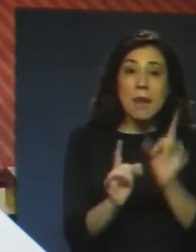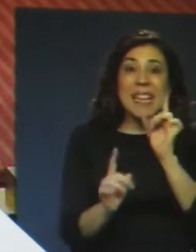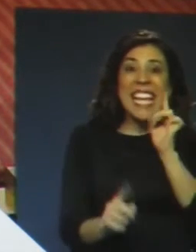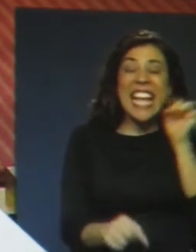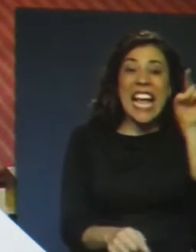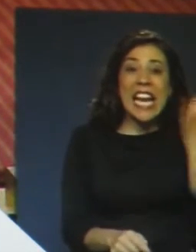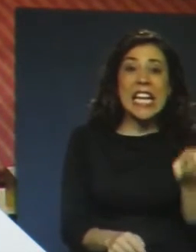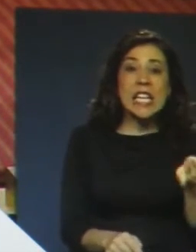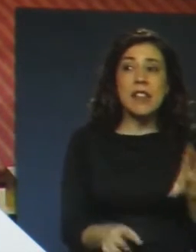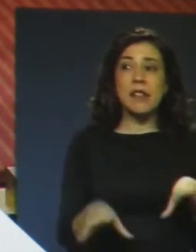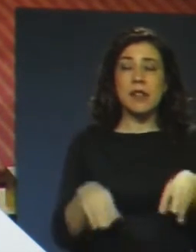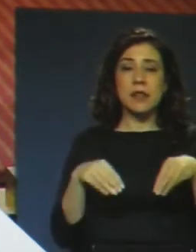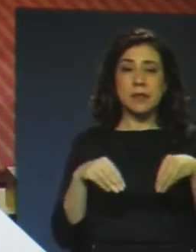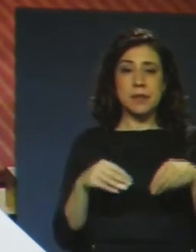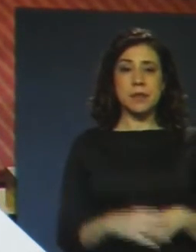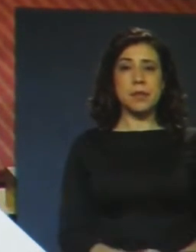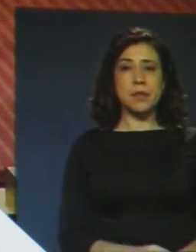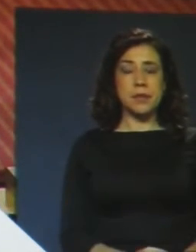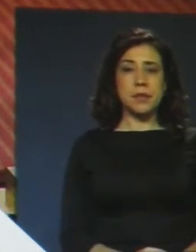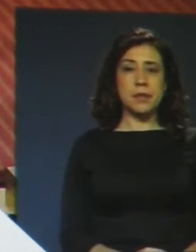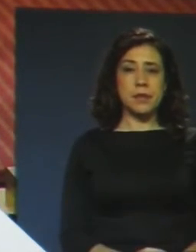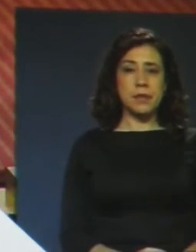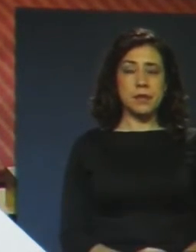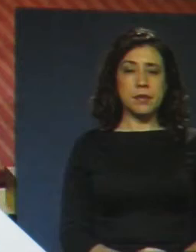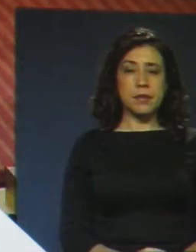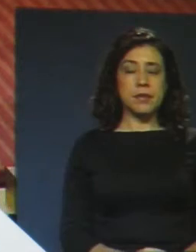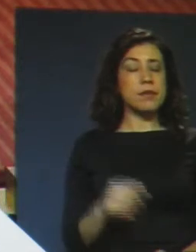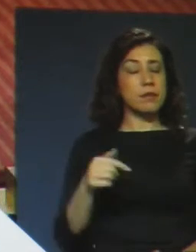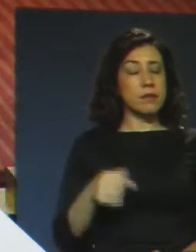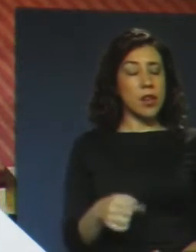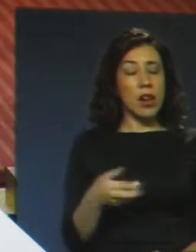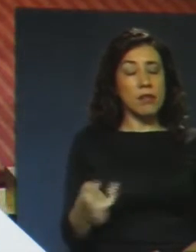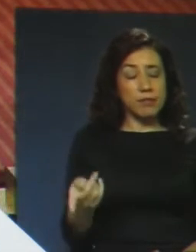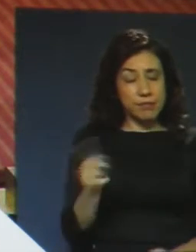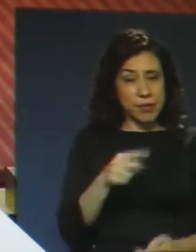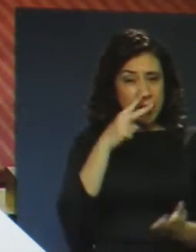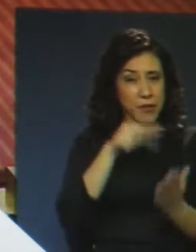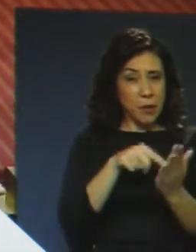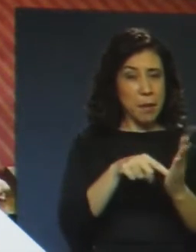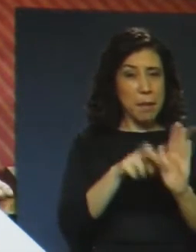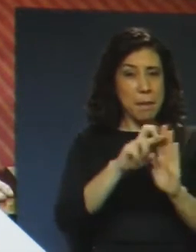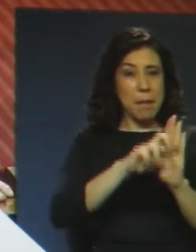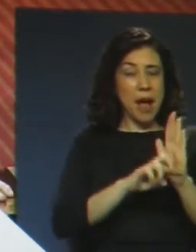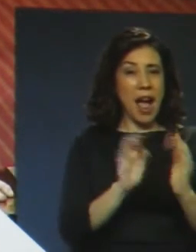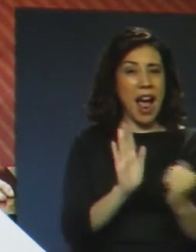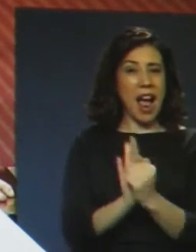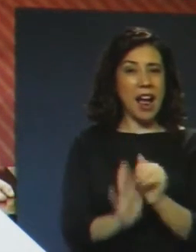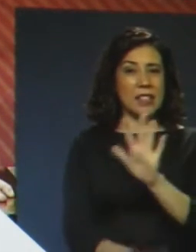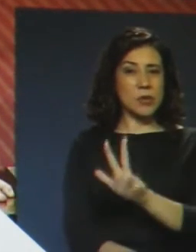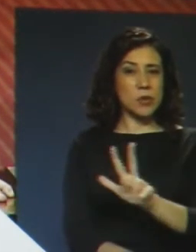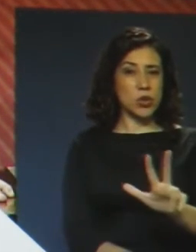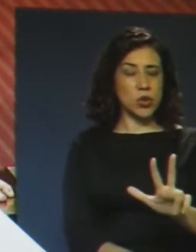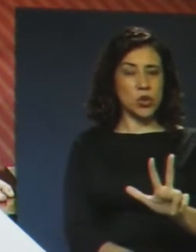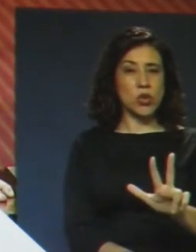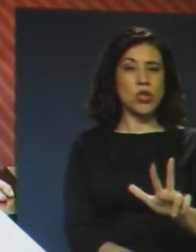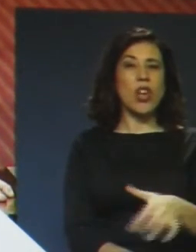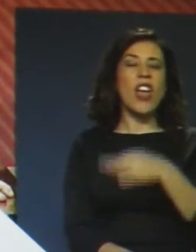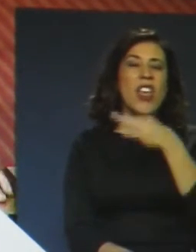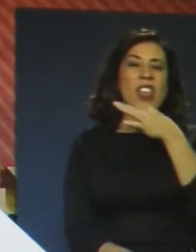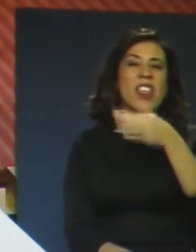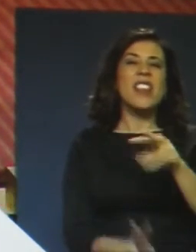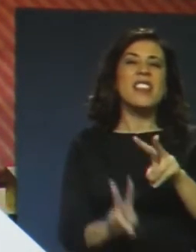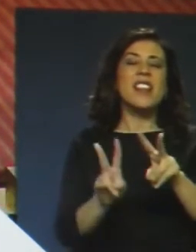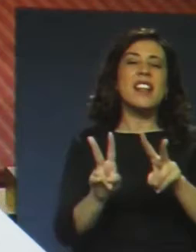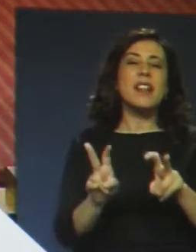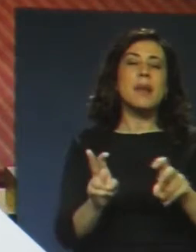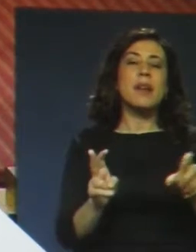corresponde hacerse cargo. Ahora bien, y volviendo al proyecto en sí, el artículo 58 habla del procedimiento